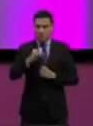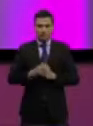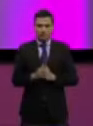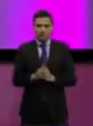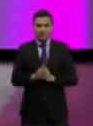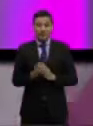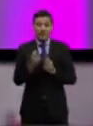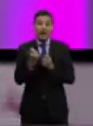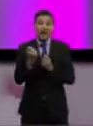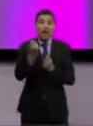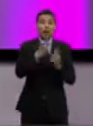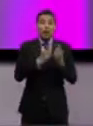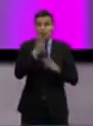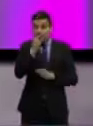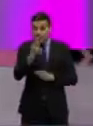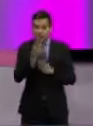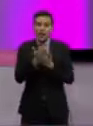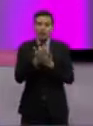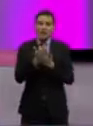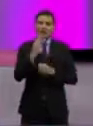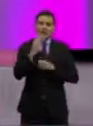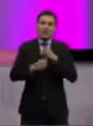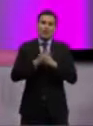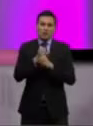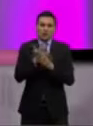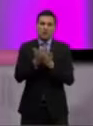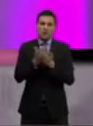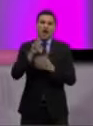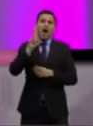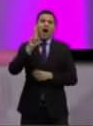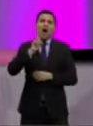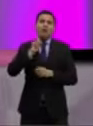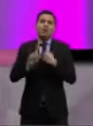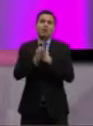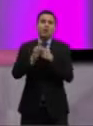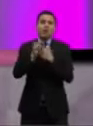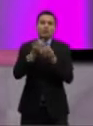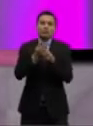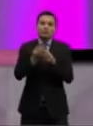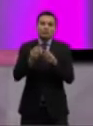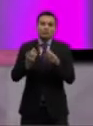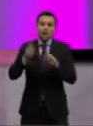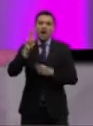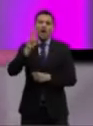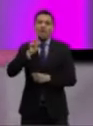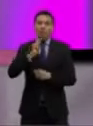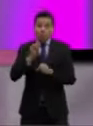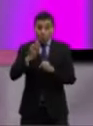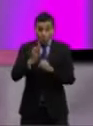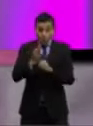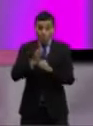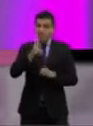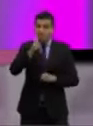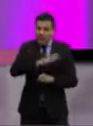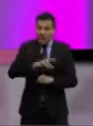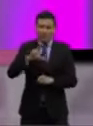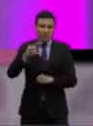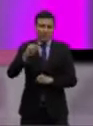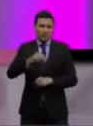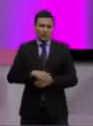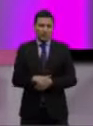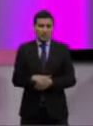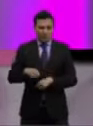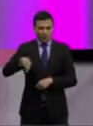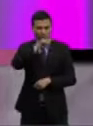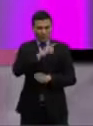Hay quien propone esperar 3 años más, pues para que las cosas se compongan, porque todavía no estamos tan mal como deberíamos estar. Pues, ¿qué tanto más estamos